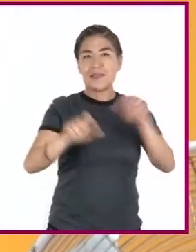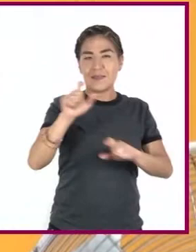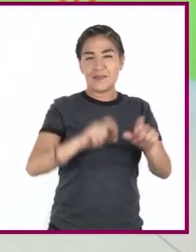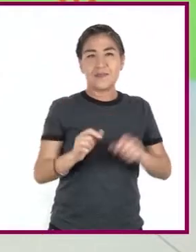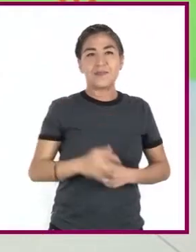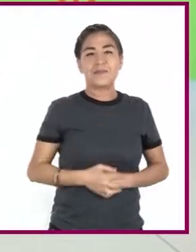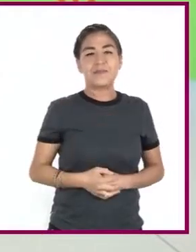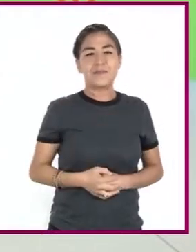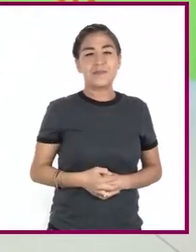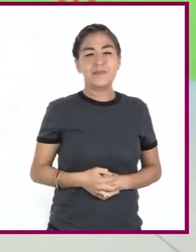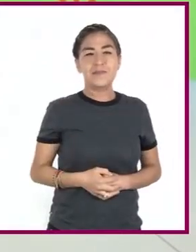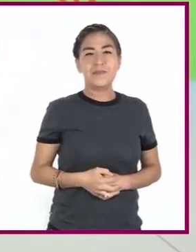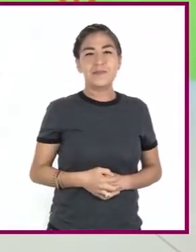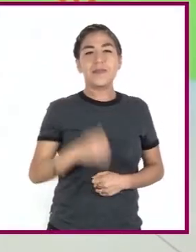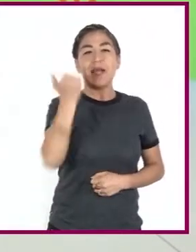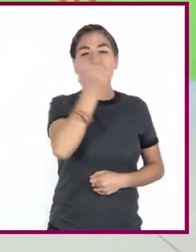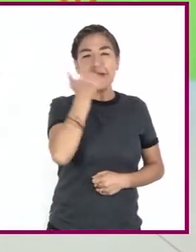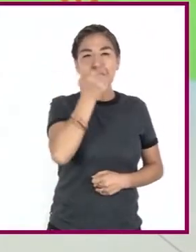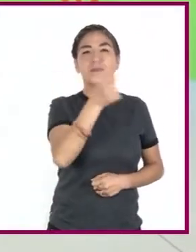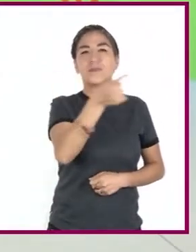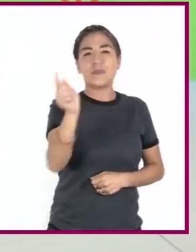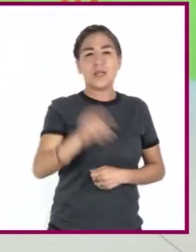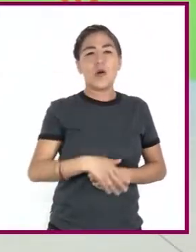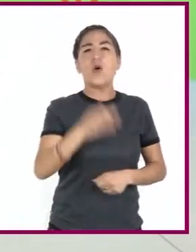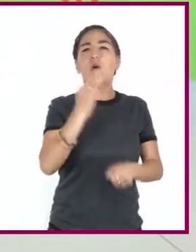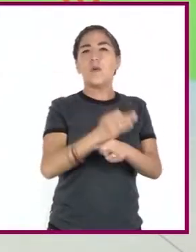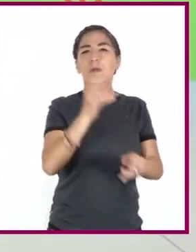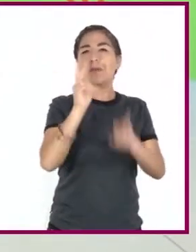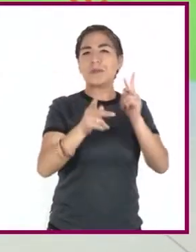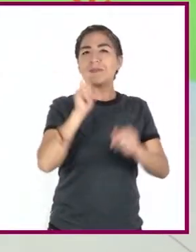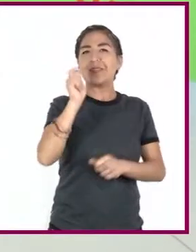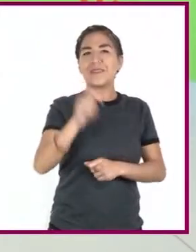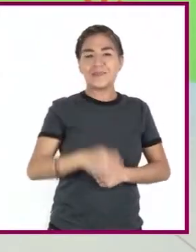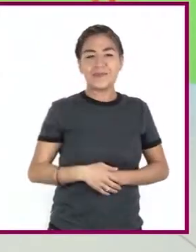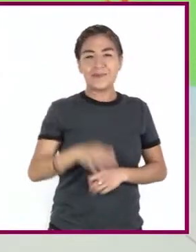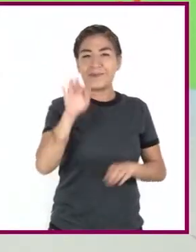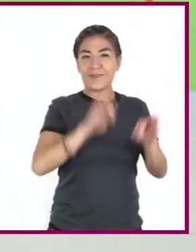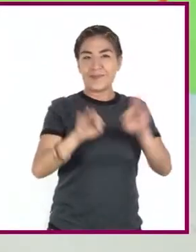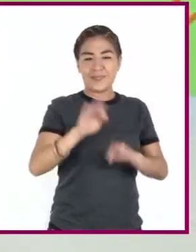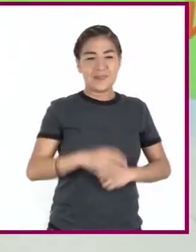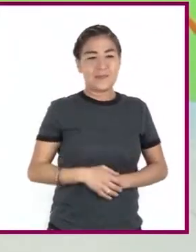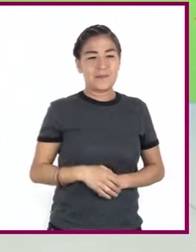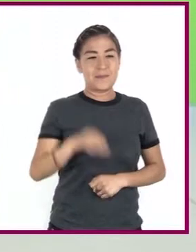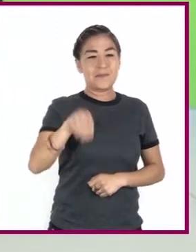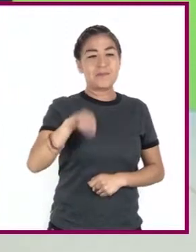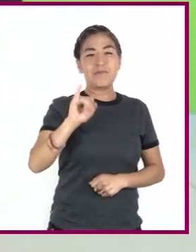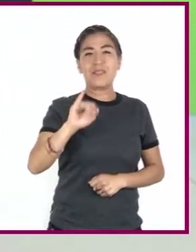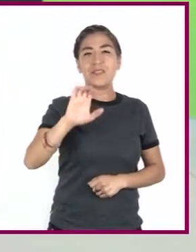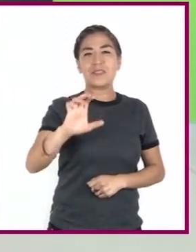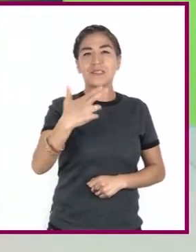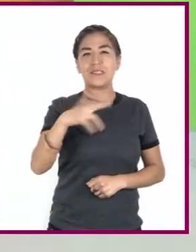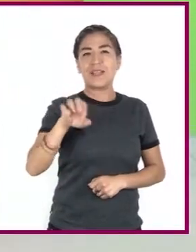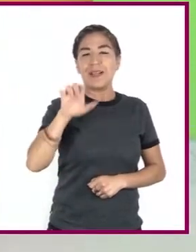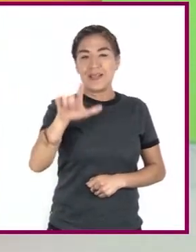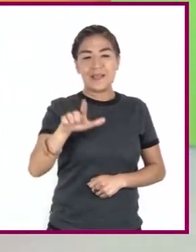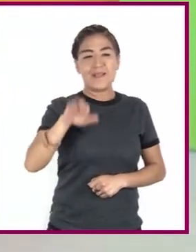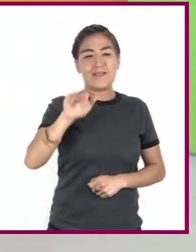química. Alumnas y alumnos, platicaremos con el físico Michael